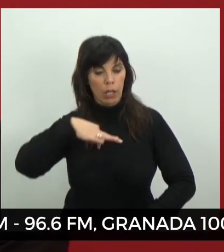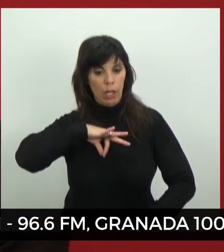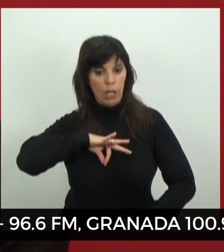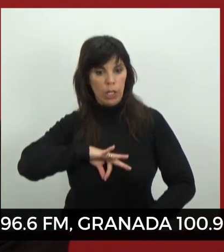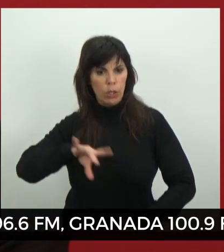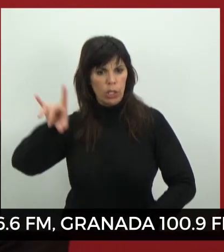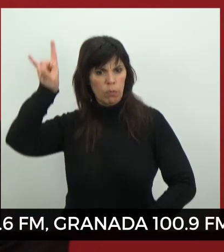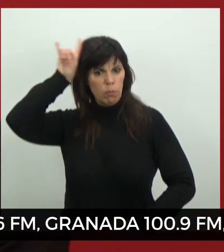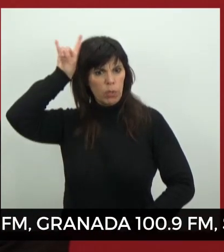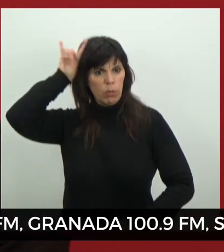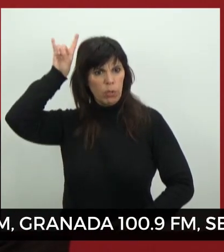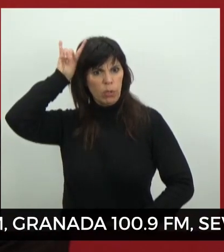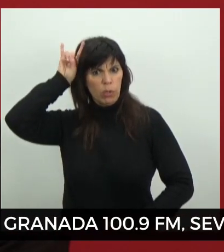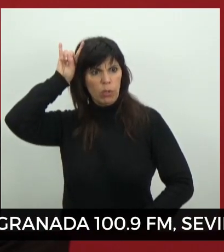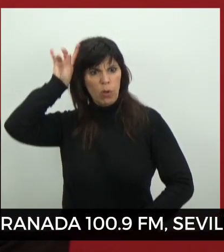inmundo vuelve,